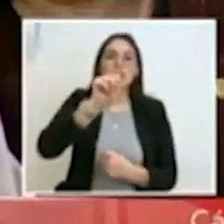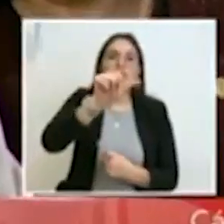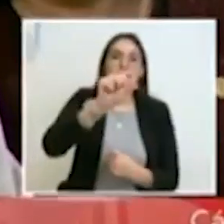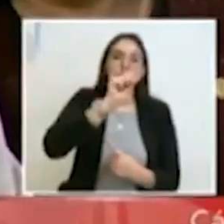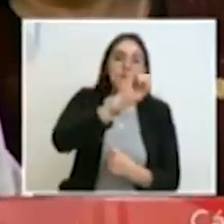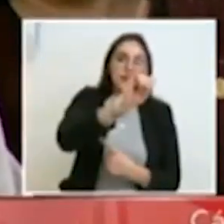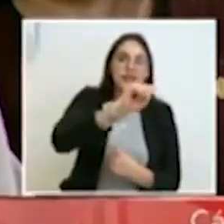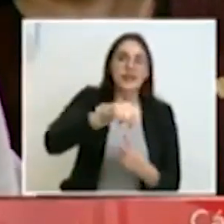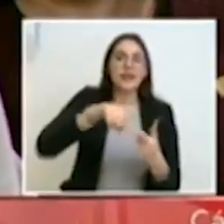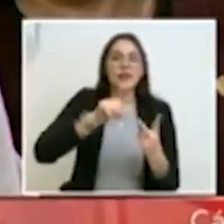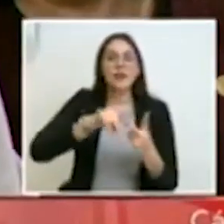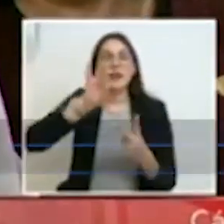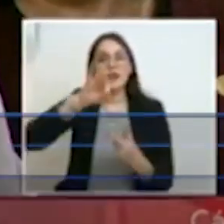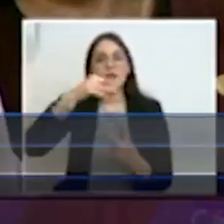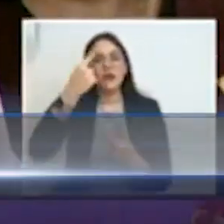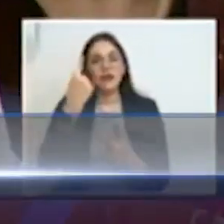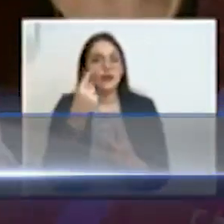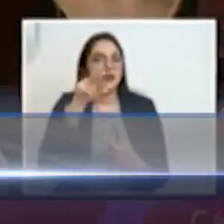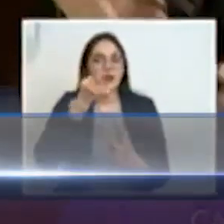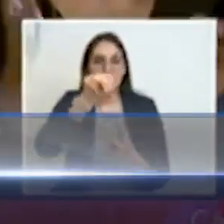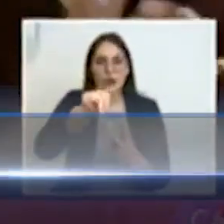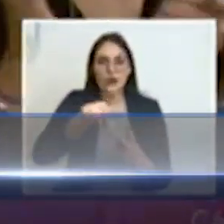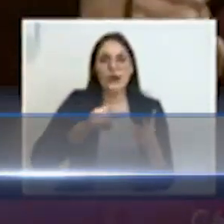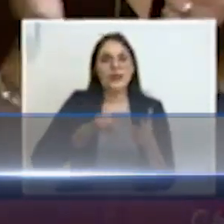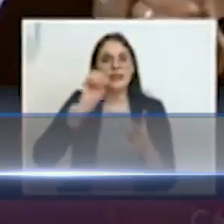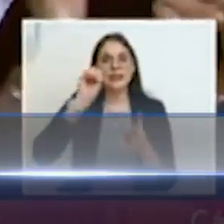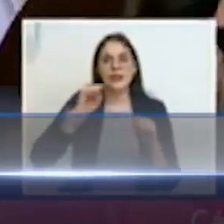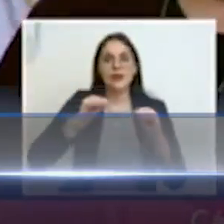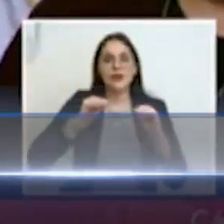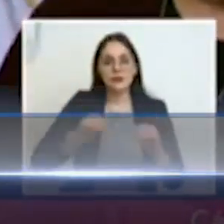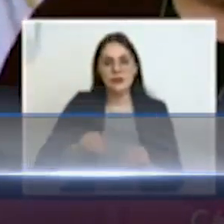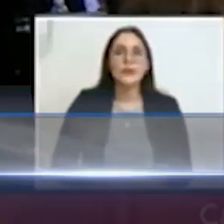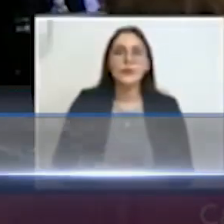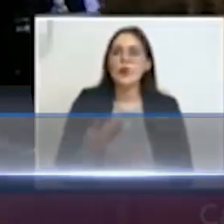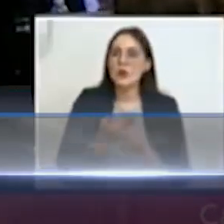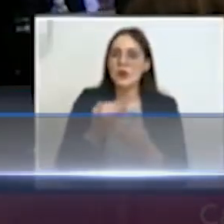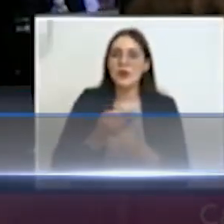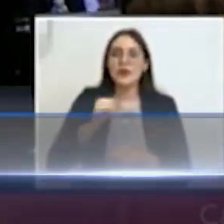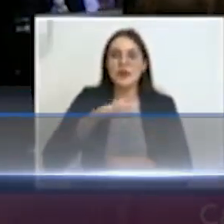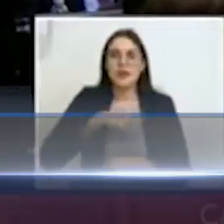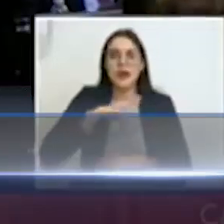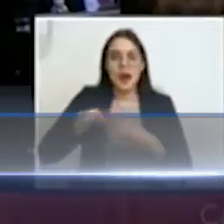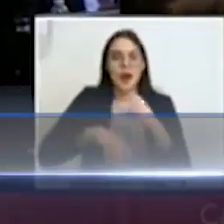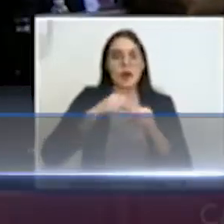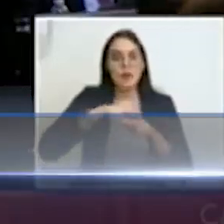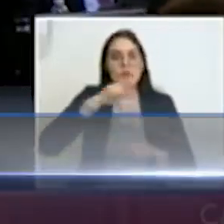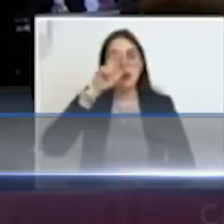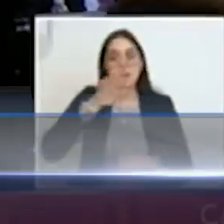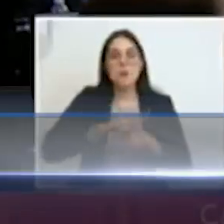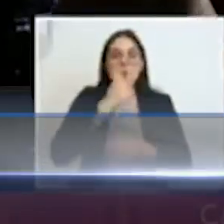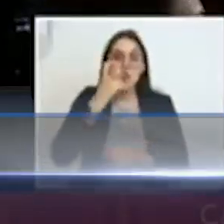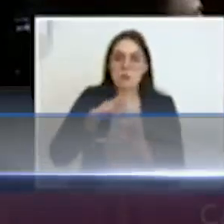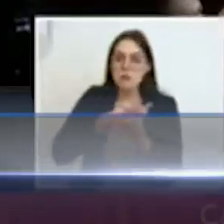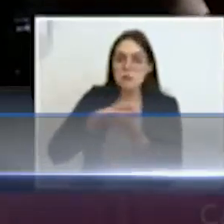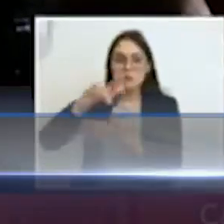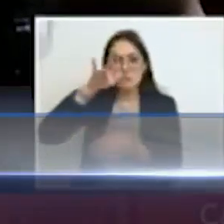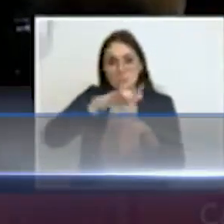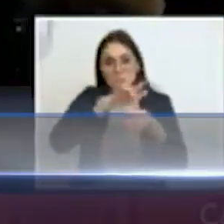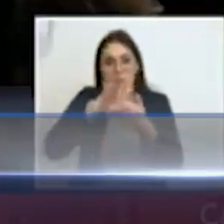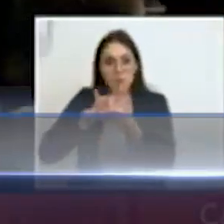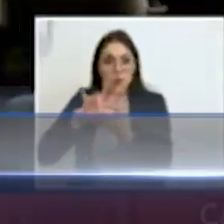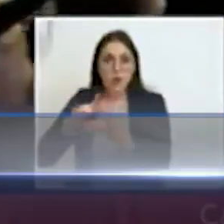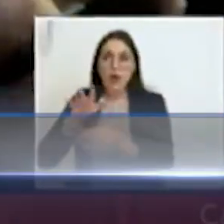al admitir el trámite para el análisis del recurso de inconstitucionalidad de la Reforma al poder judicial aprobada por el Congreso de La Unión a